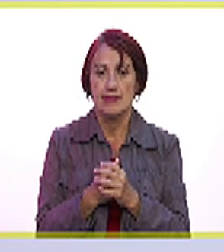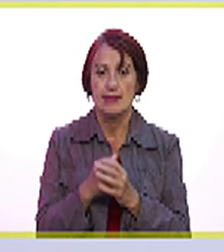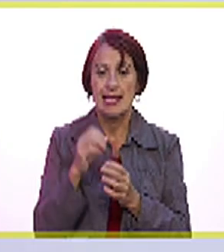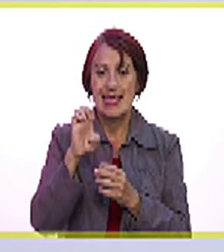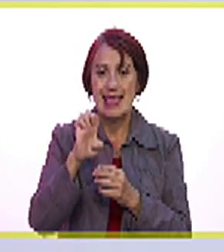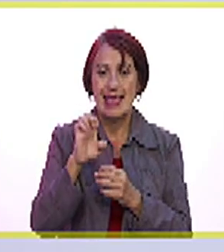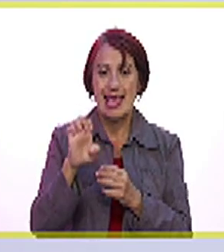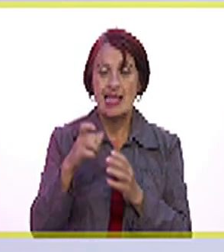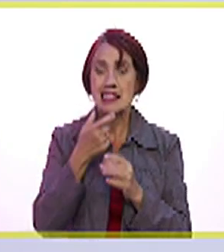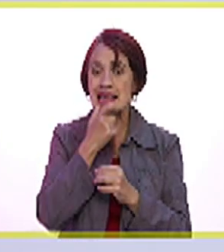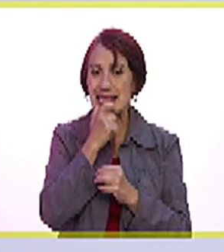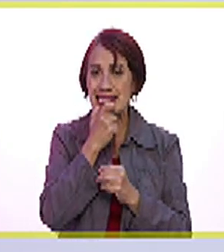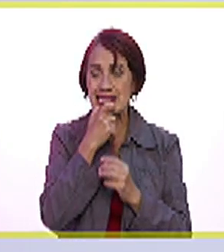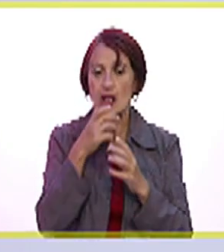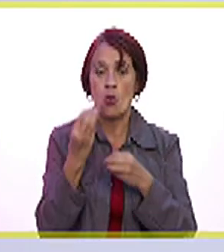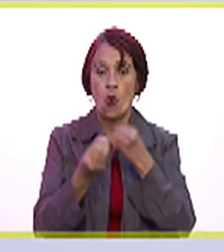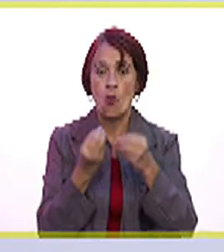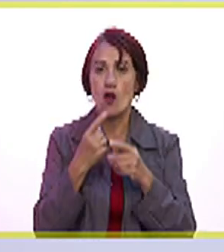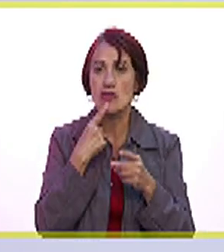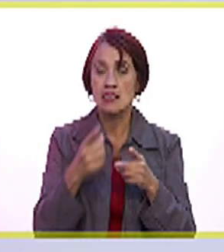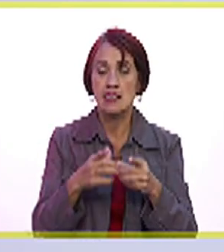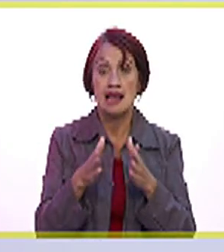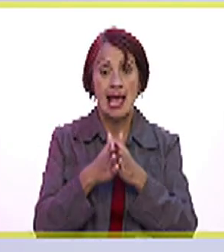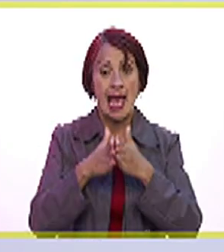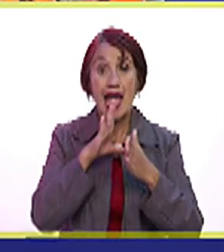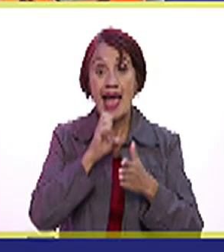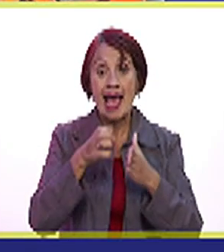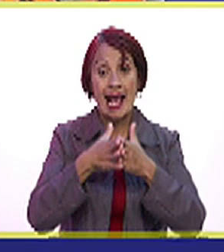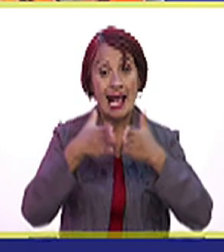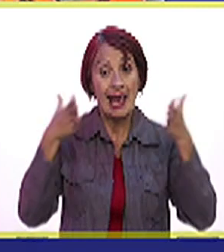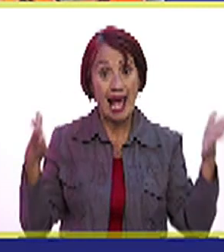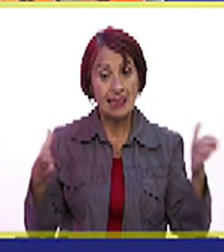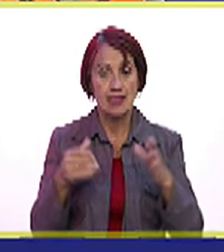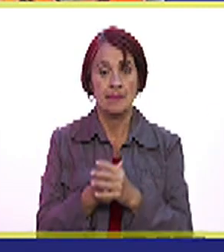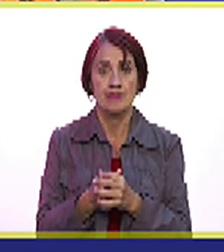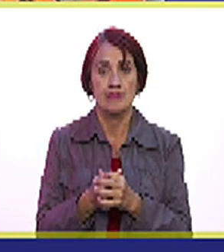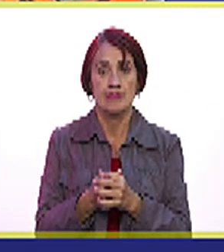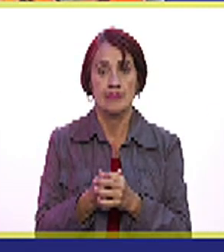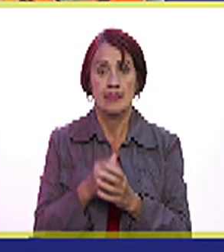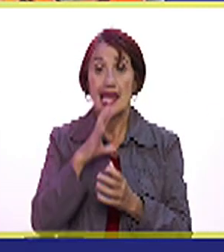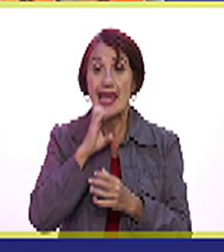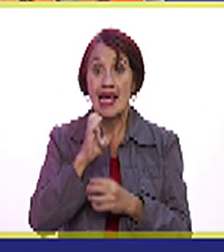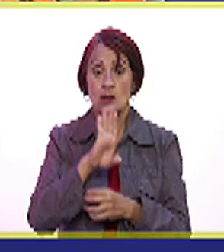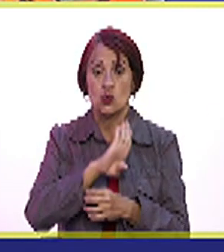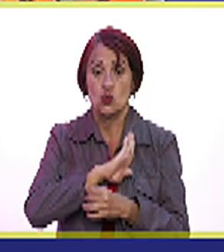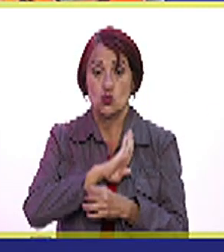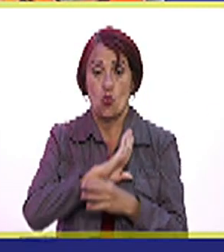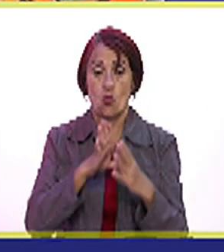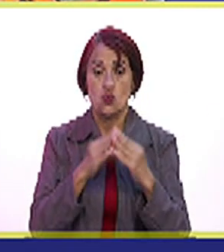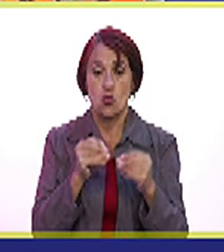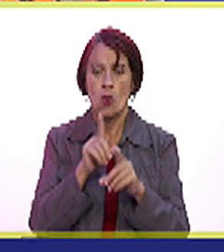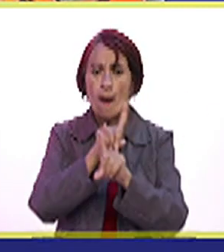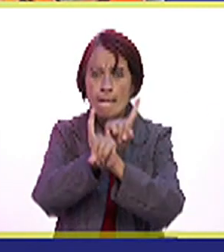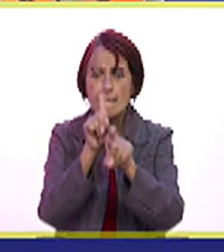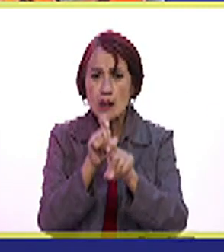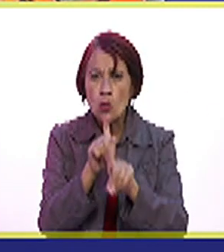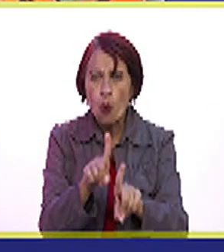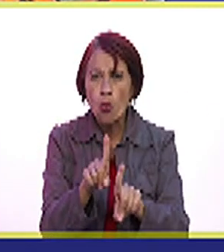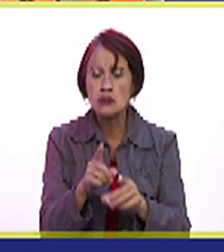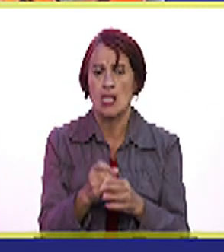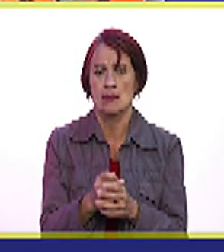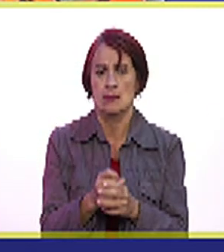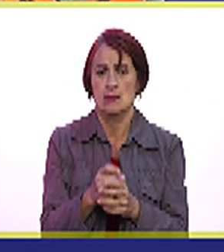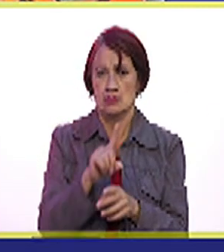big, ¿okay? Es grande. Cuando digo es tuyo es una pregunta. Recuerden que en